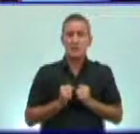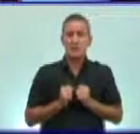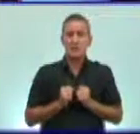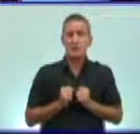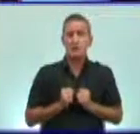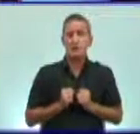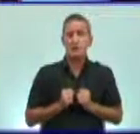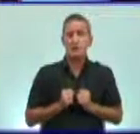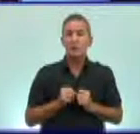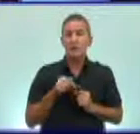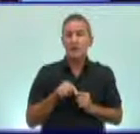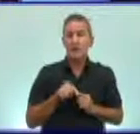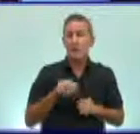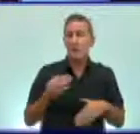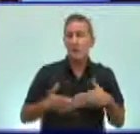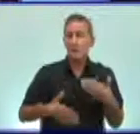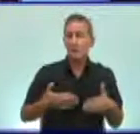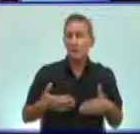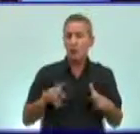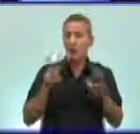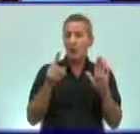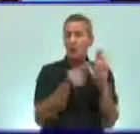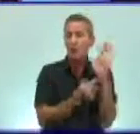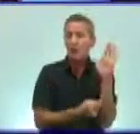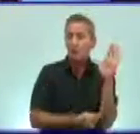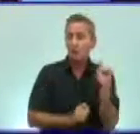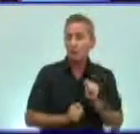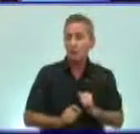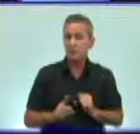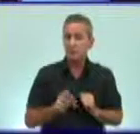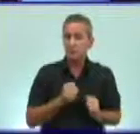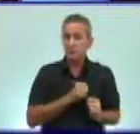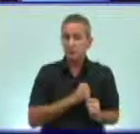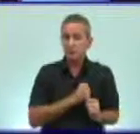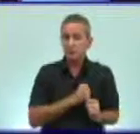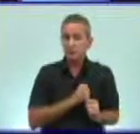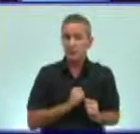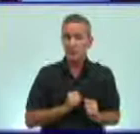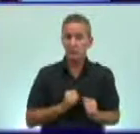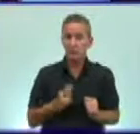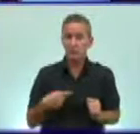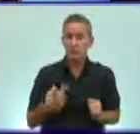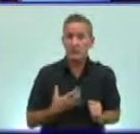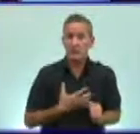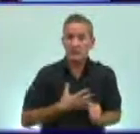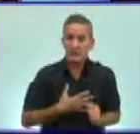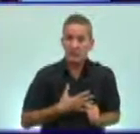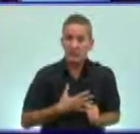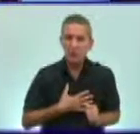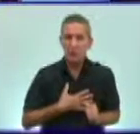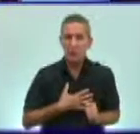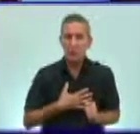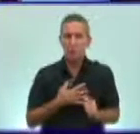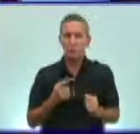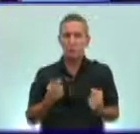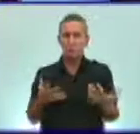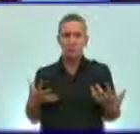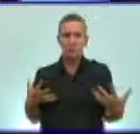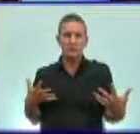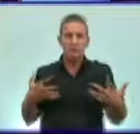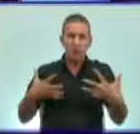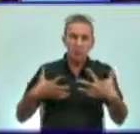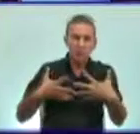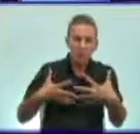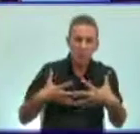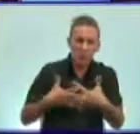Es una actividad valorativa en sí misma. Pero no quiere decir que nosotros comulguemos con aquellas ideas que como